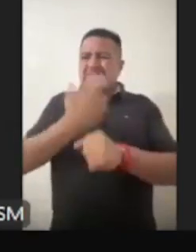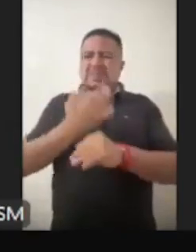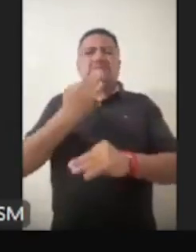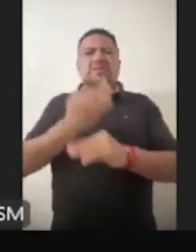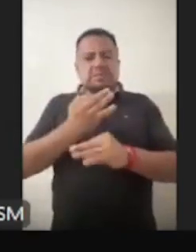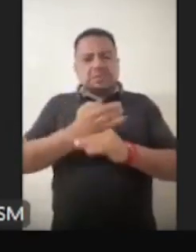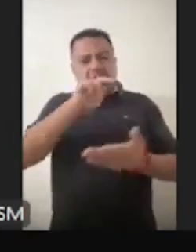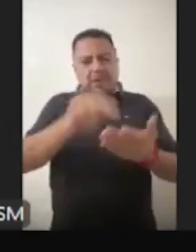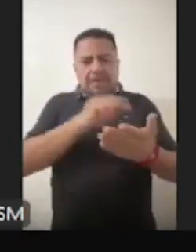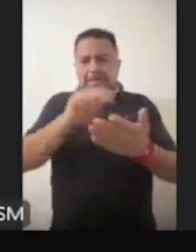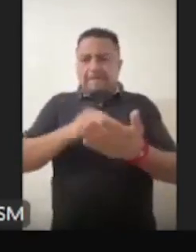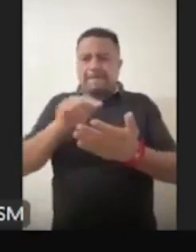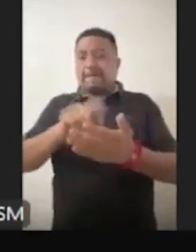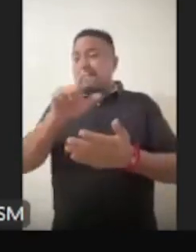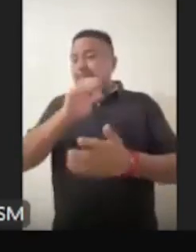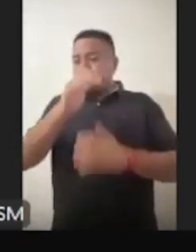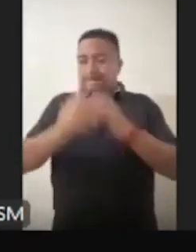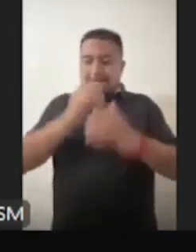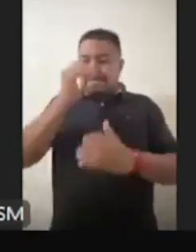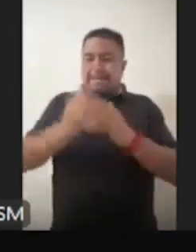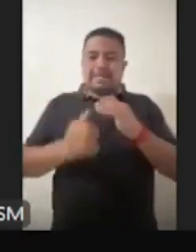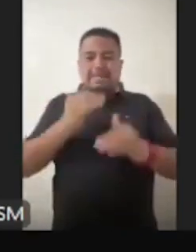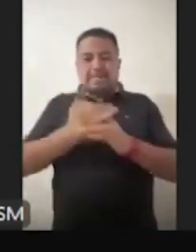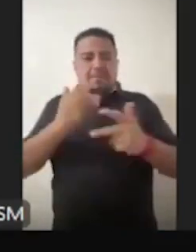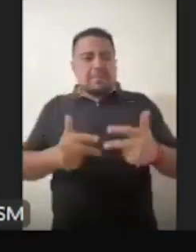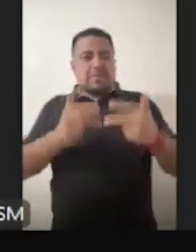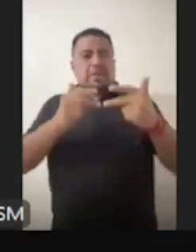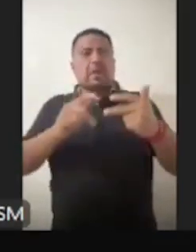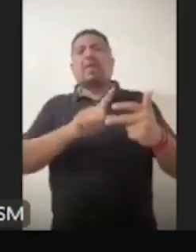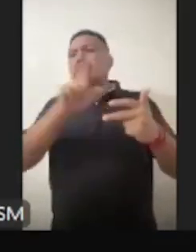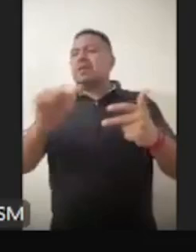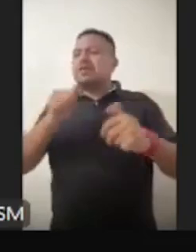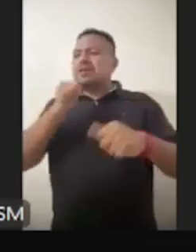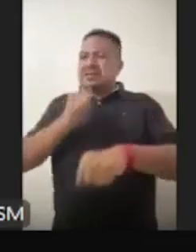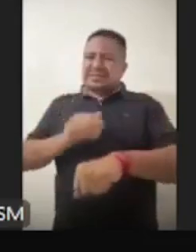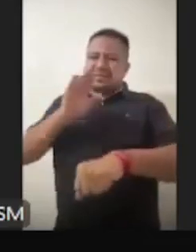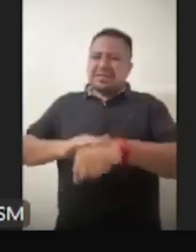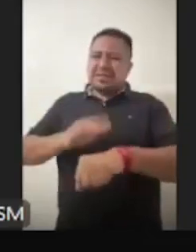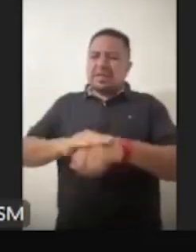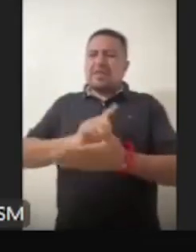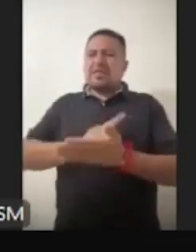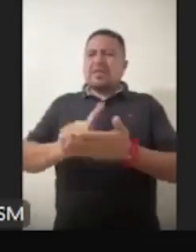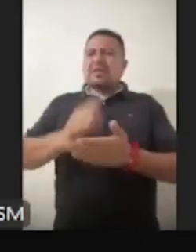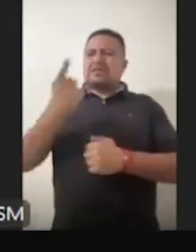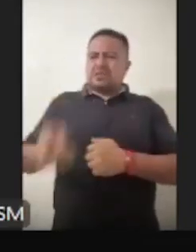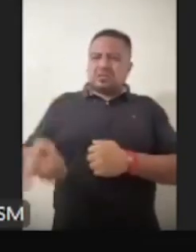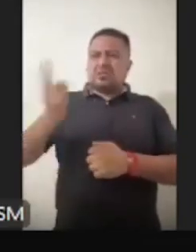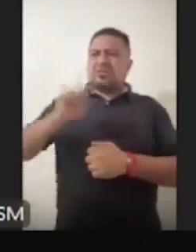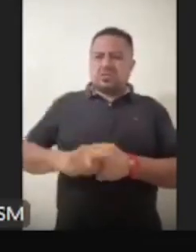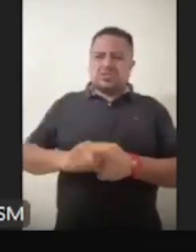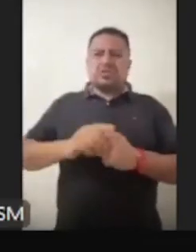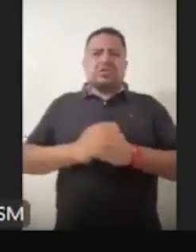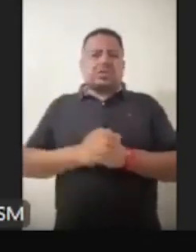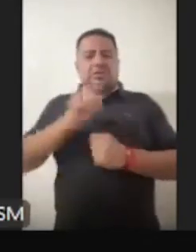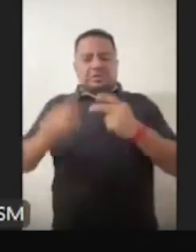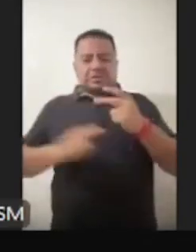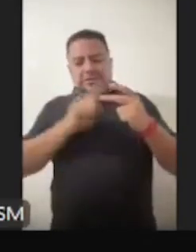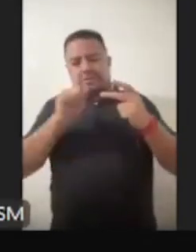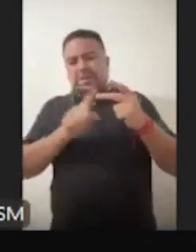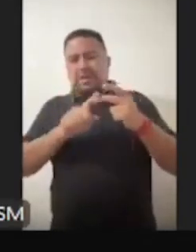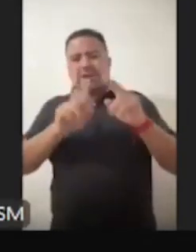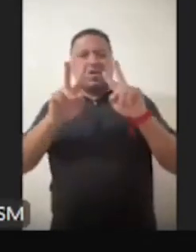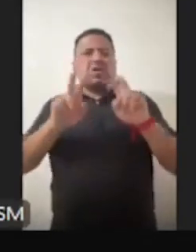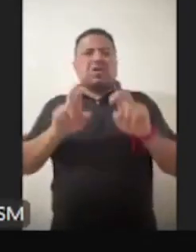las firmas a la conclusión de esta sesión y en consecuencia notificarlo como en derecho corresponda. El segundo asunto listado